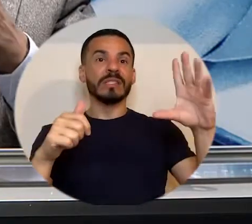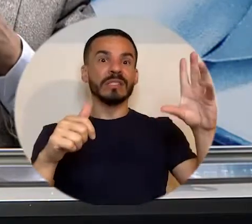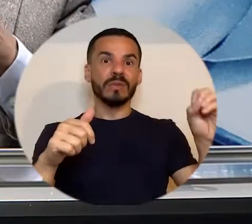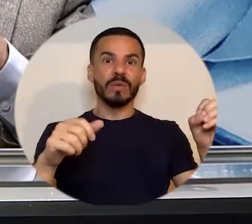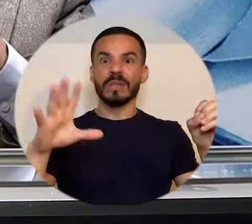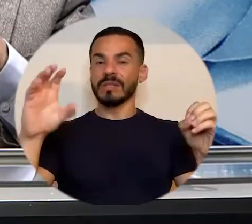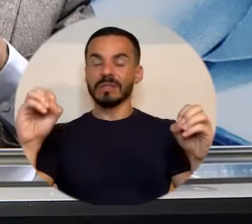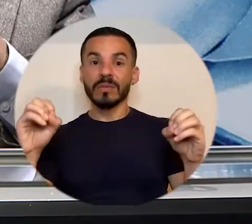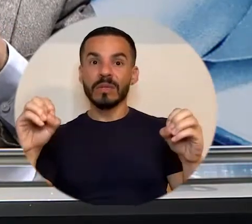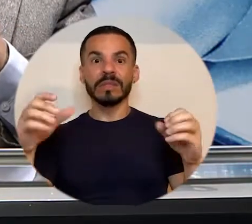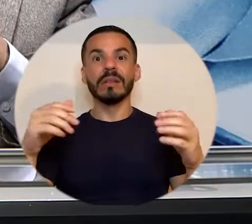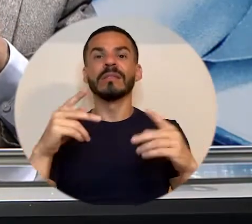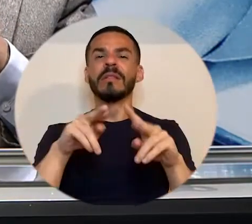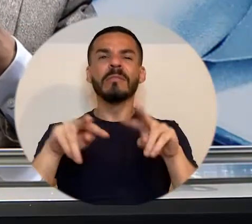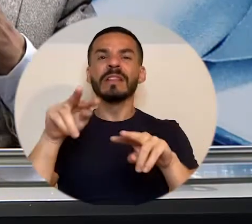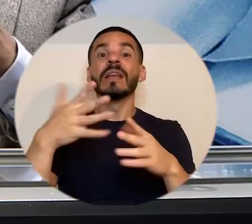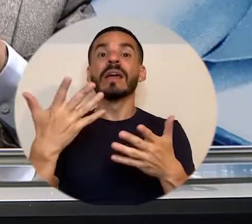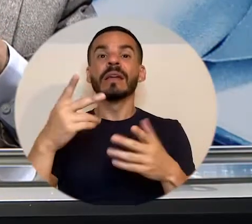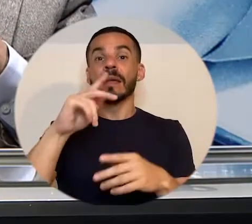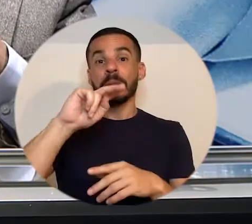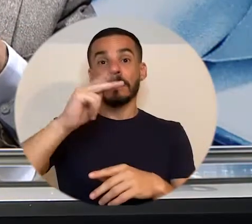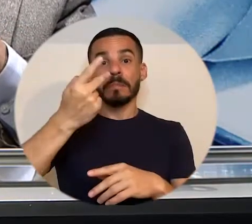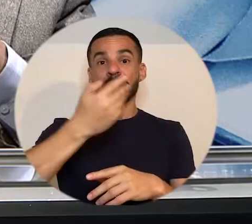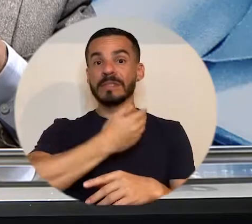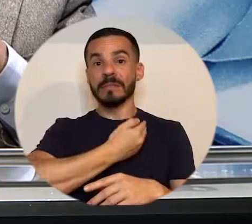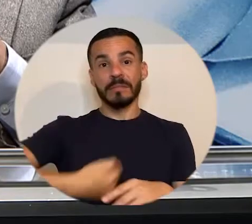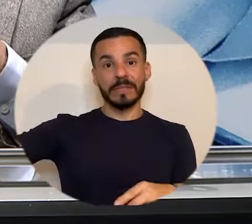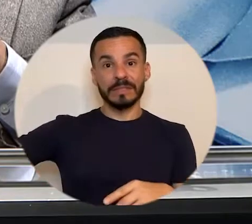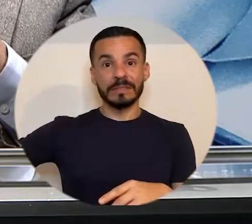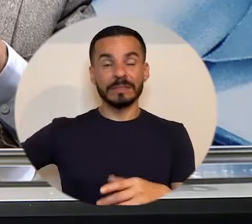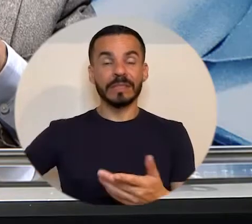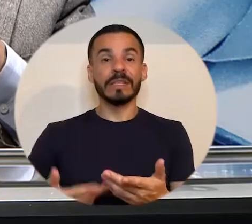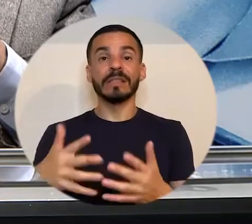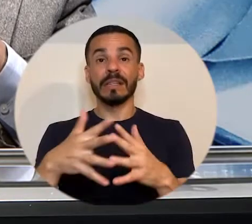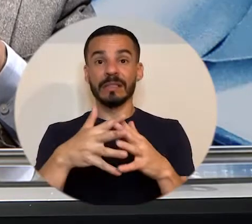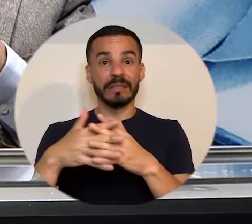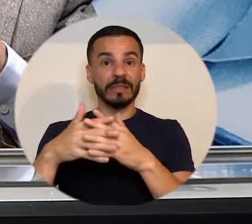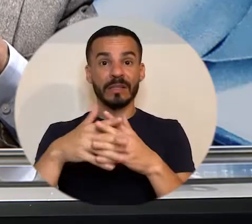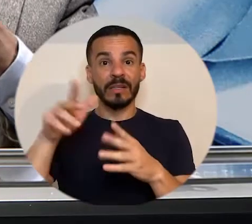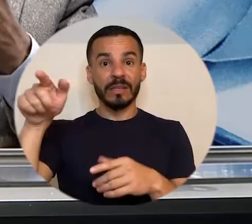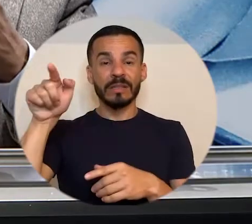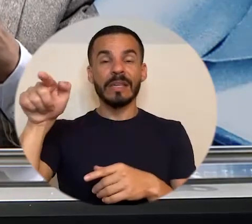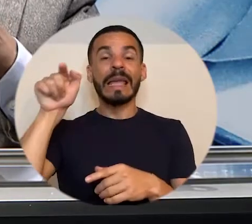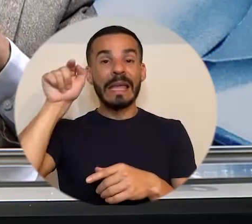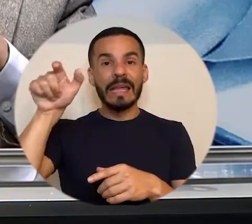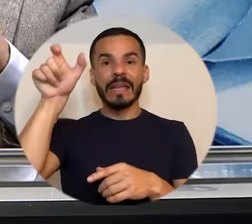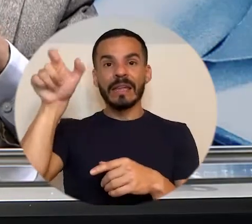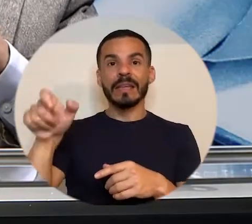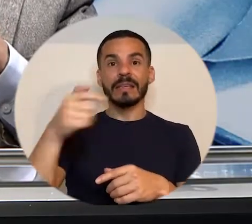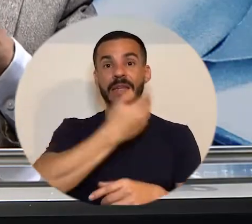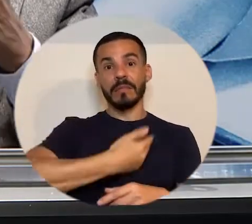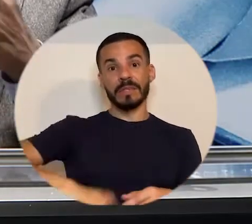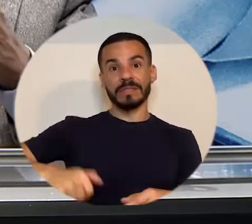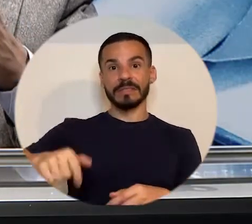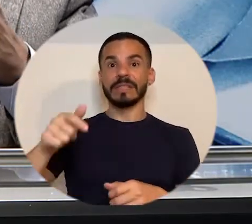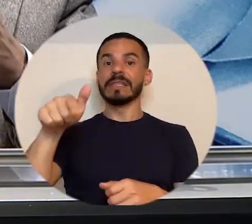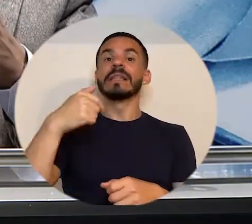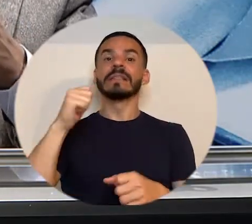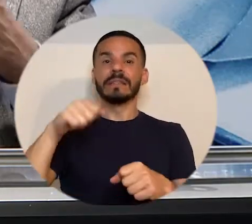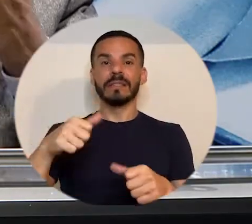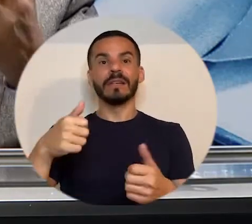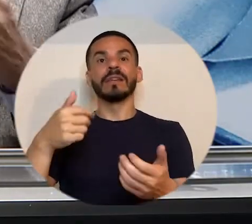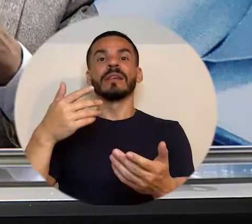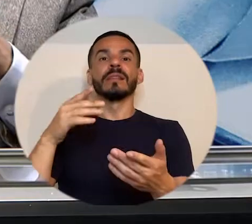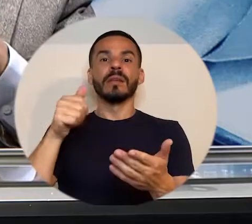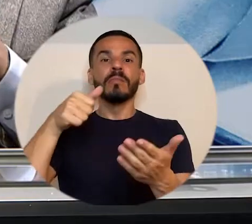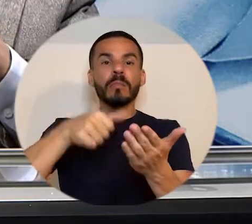la ventaja que tienen es que la vicepresidenta de los Estados Unidos es la presidenta del Senado y tiene voto de